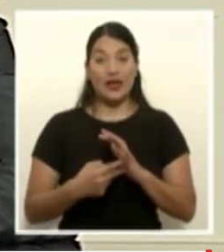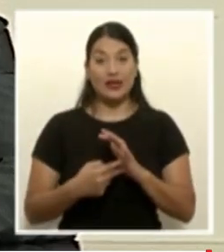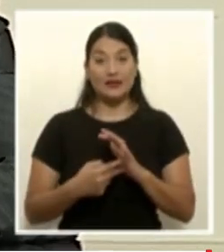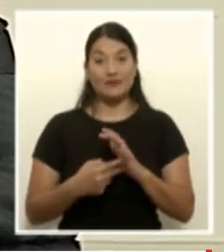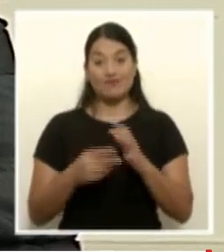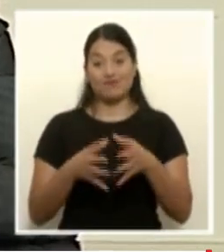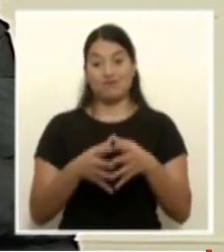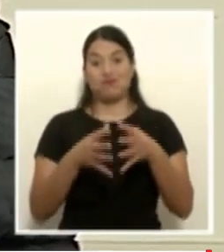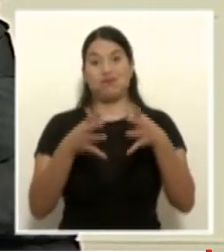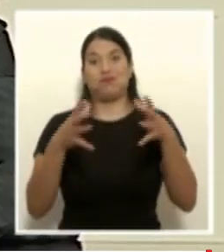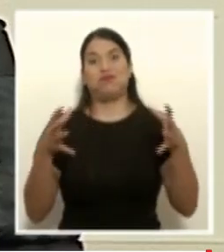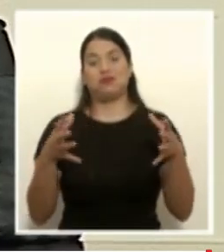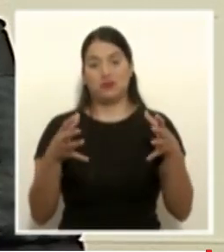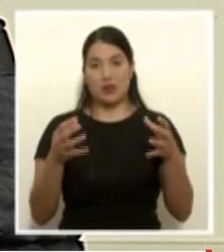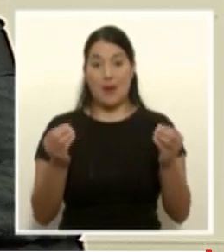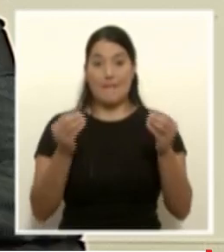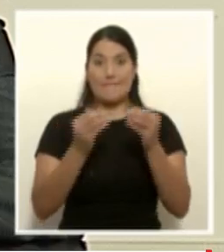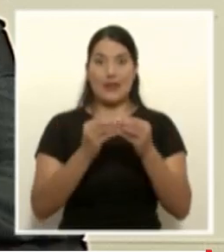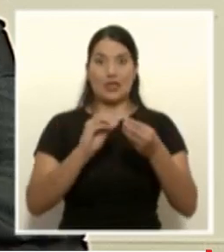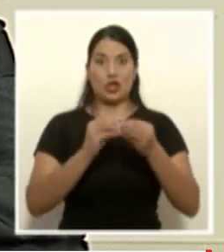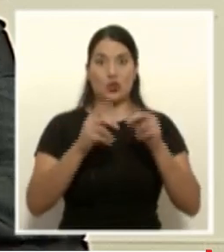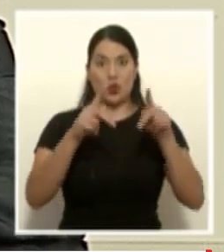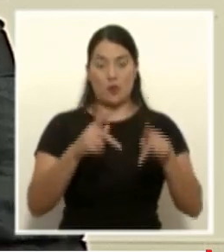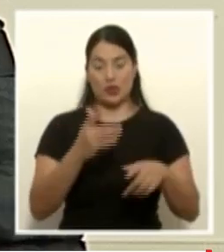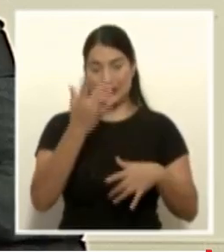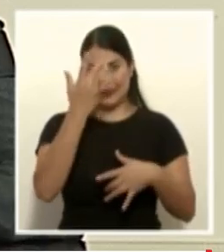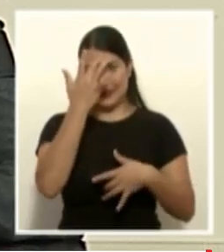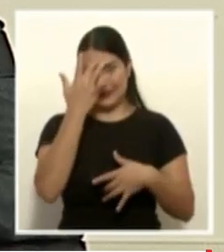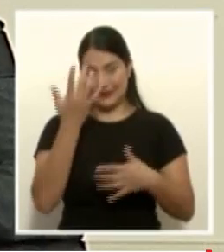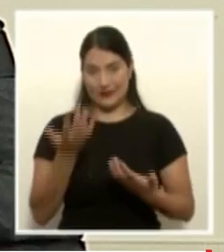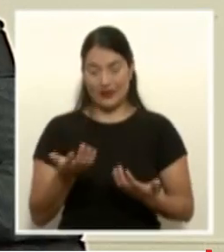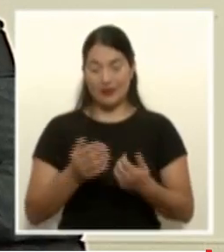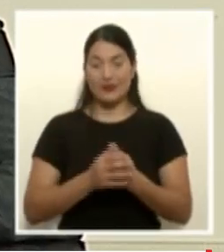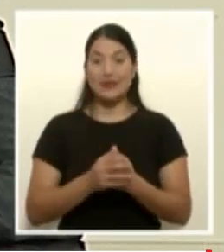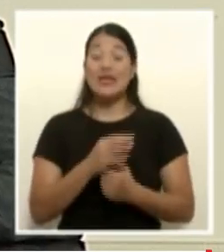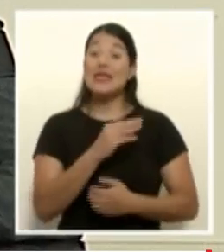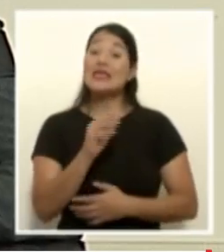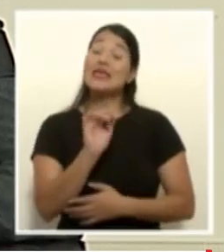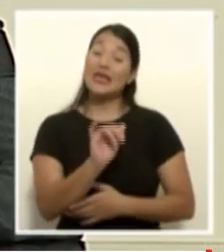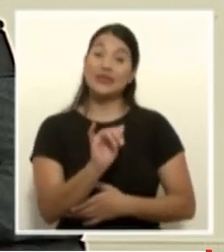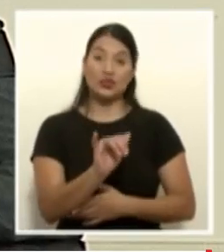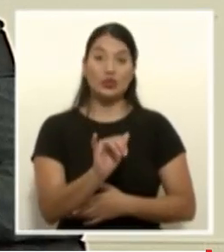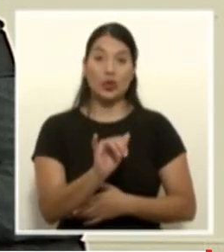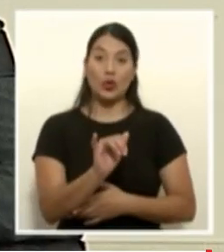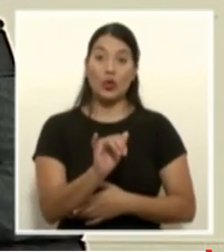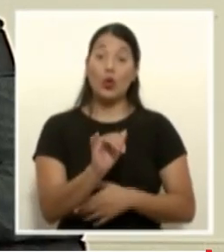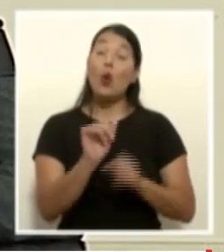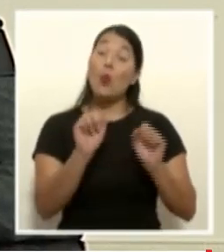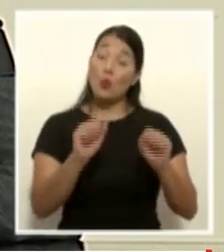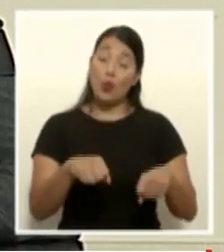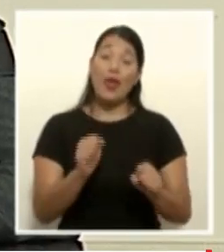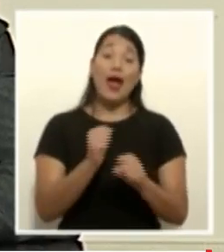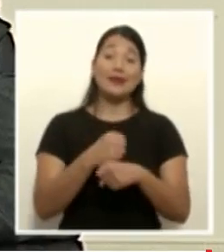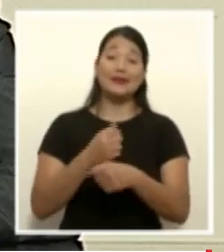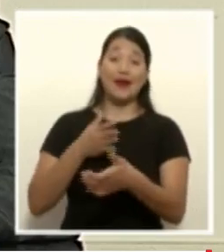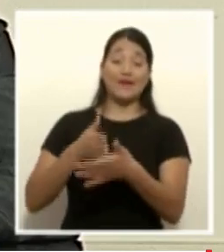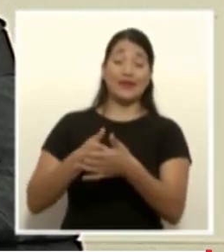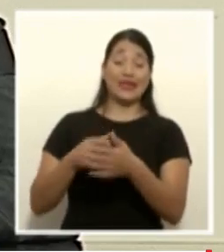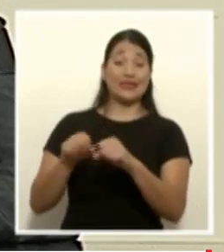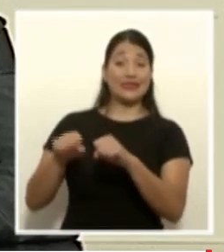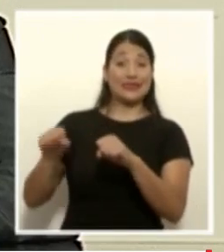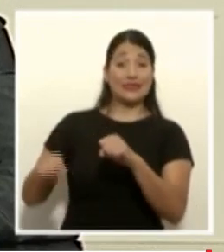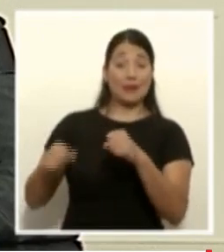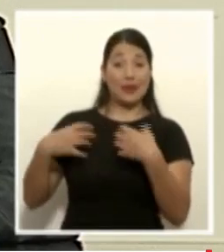un aumento, una magnificación muy grande de casos y que eso sí llevaría a colapsar el sistema de